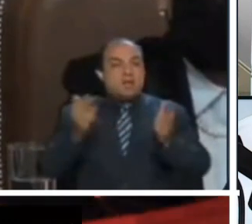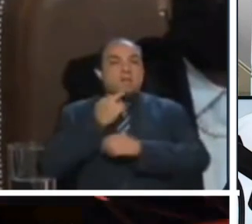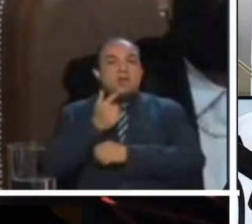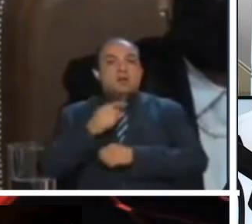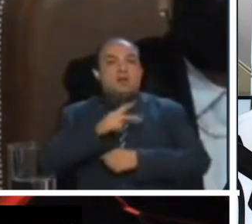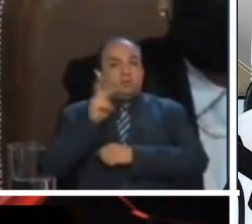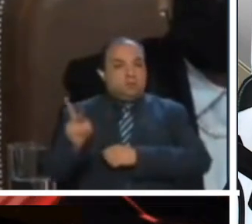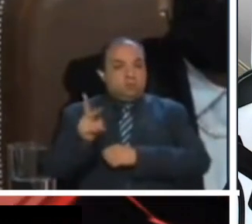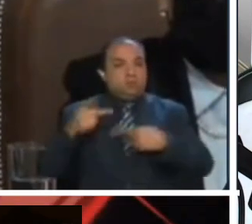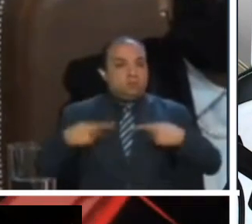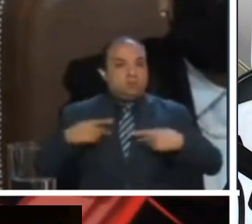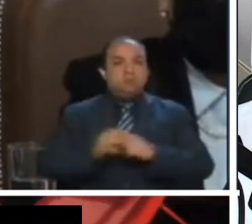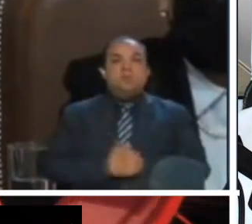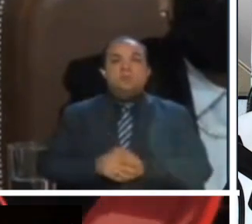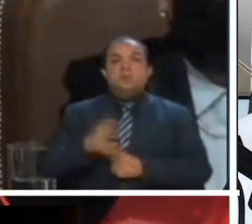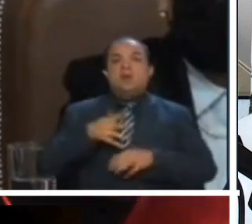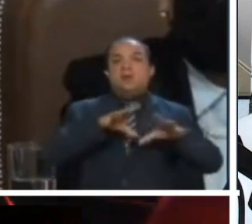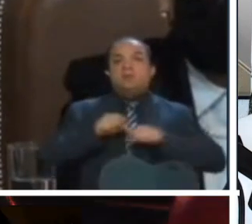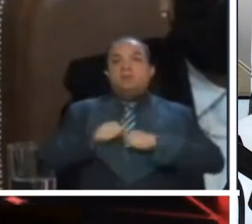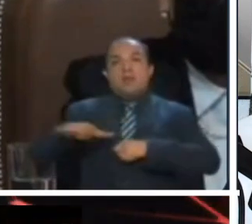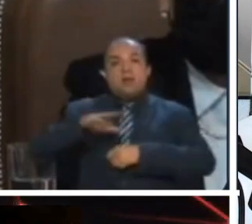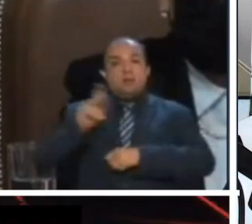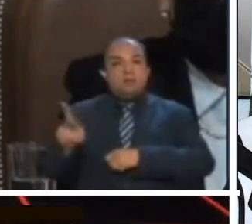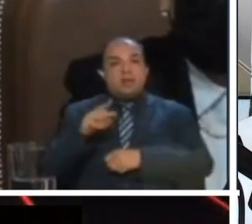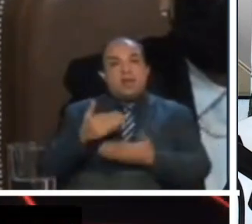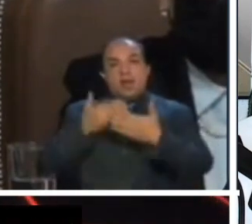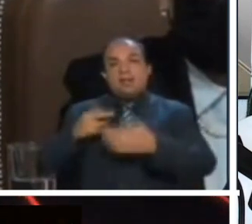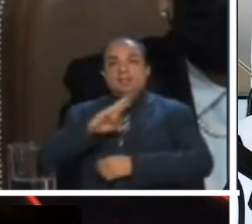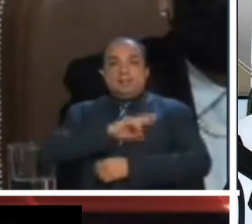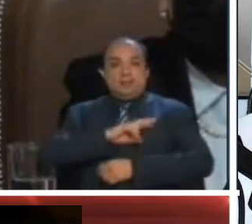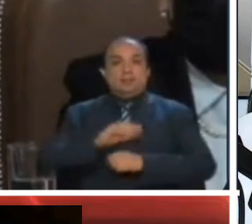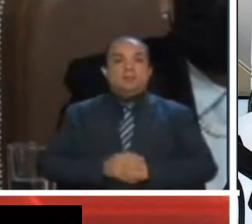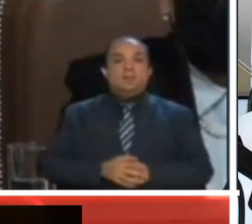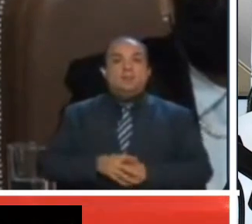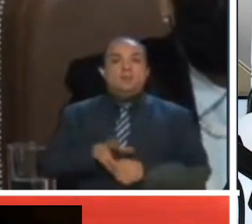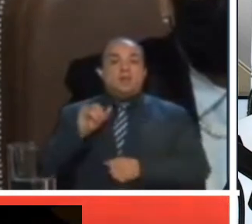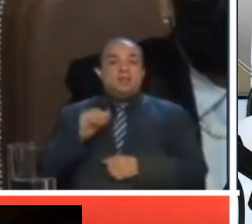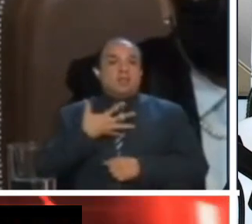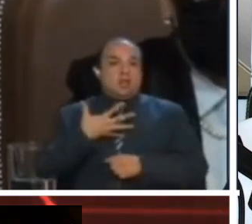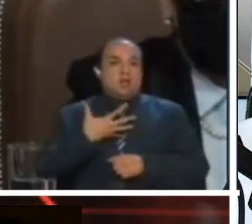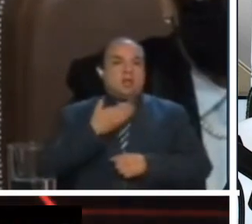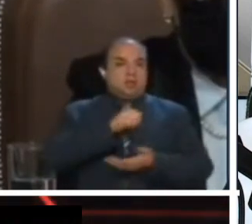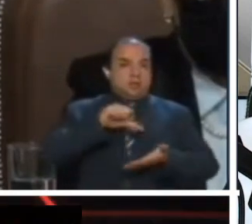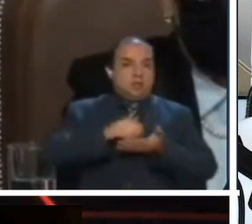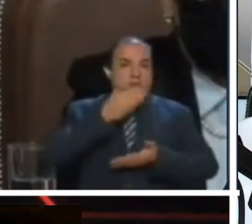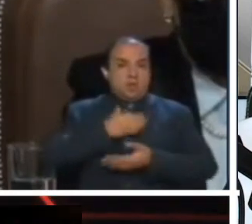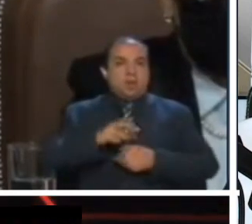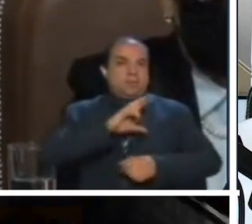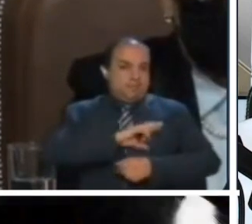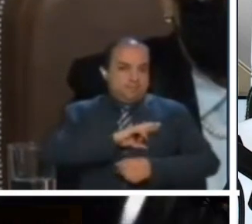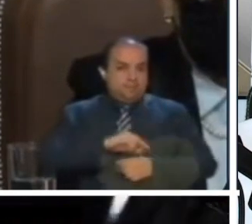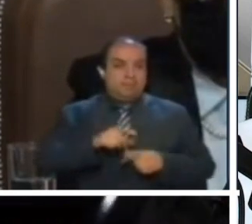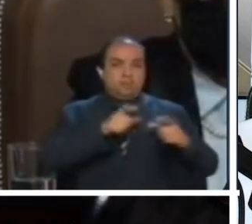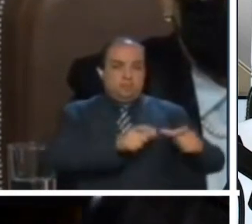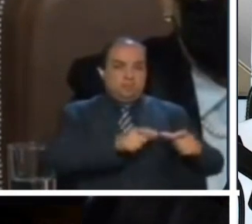recuperamos espacios públicos que estaban concesionados. Así, en vez de un centro comercial privado en